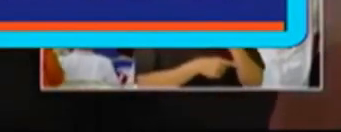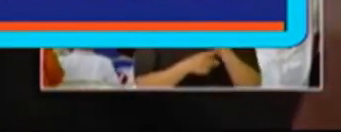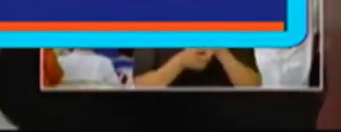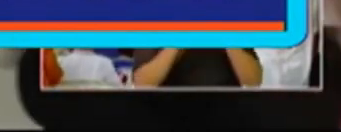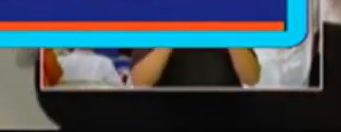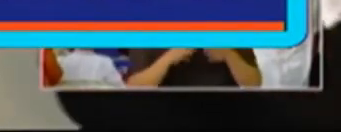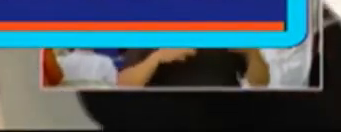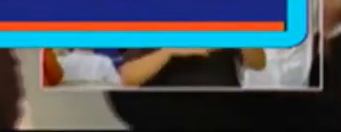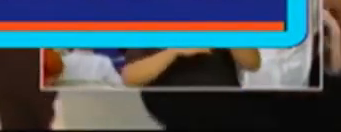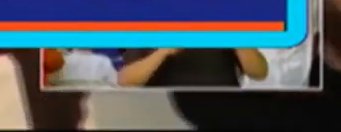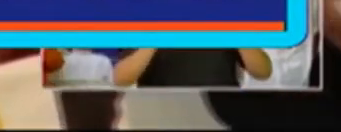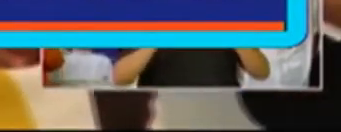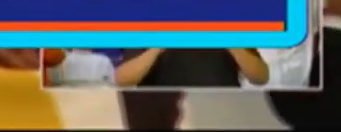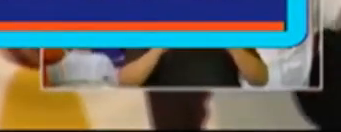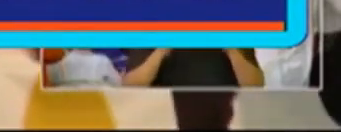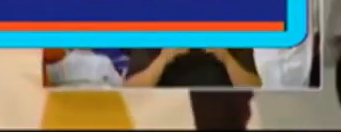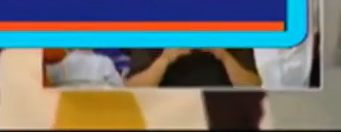directora regional de educación.